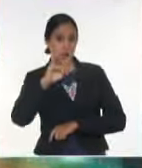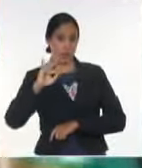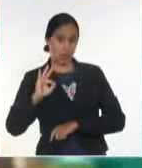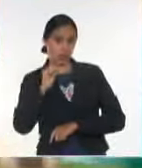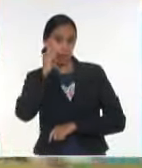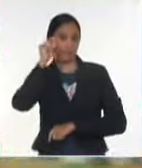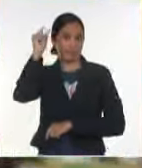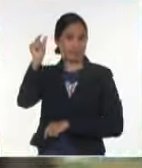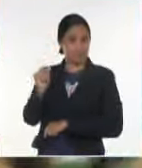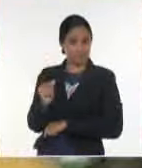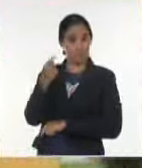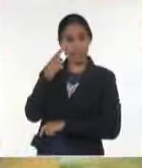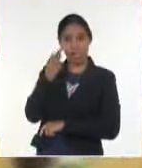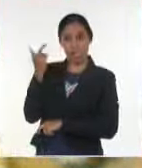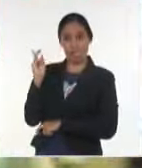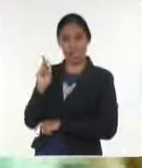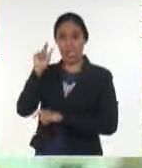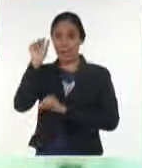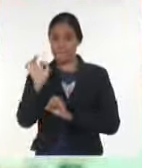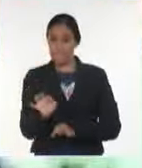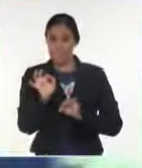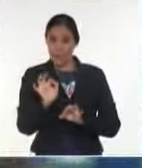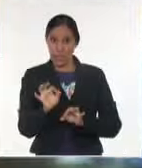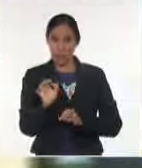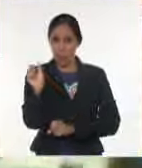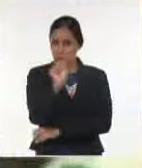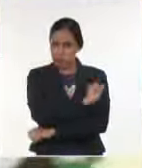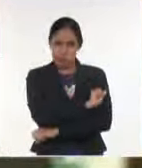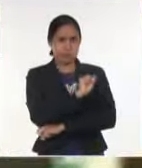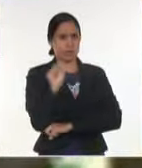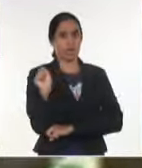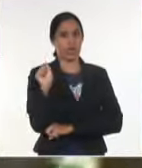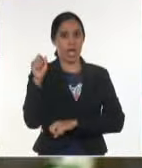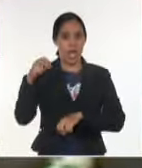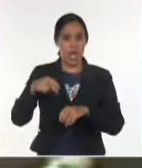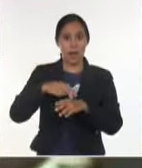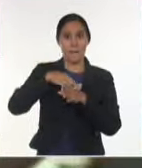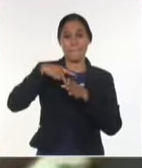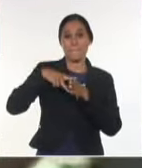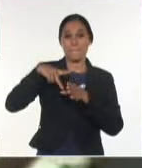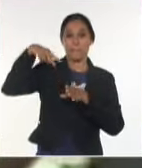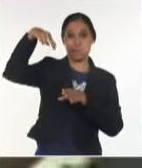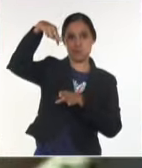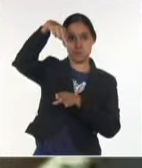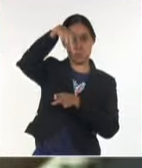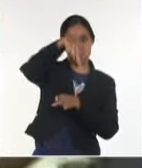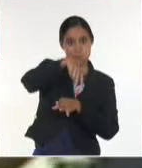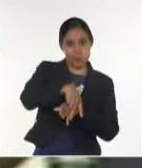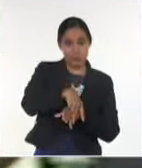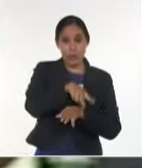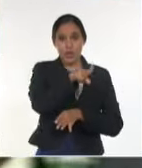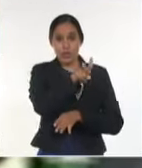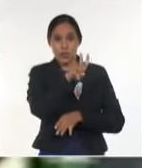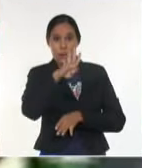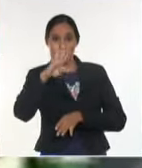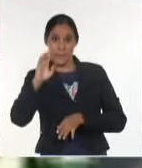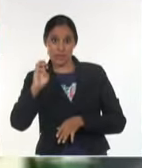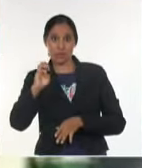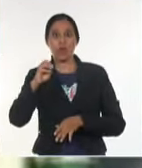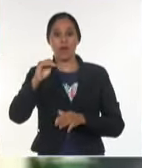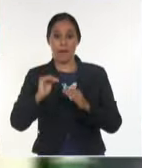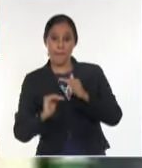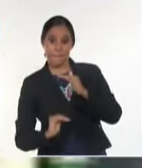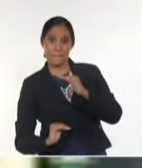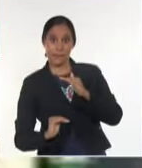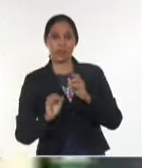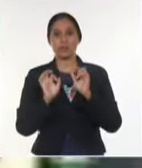había conseguido la plusmarca del orbe al sobrepasar la varilla sobre los 2 metros y 43 centímetros. Un lustro más